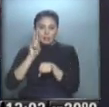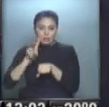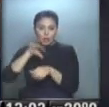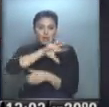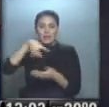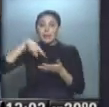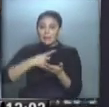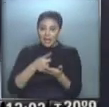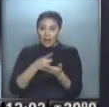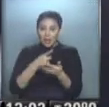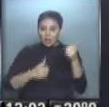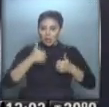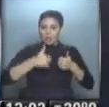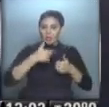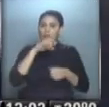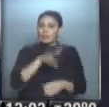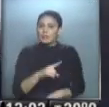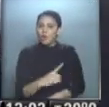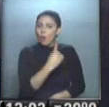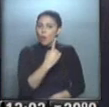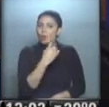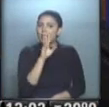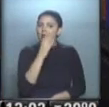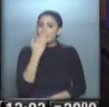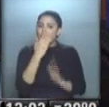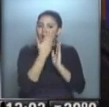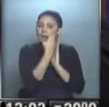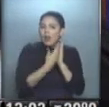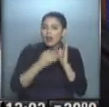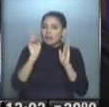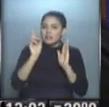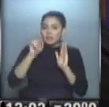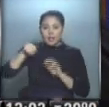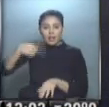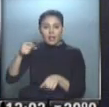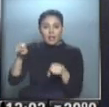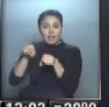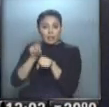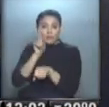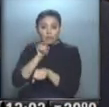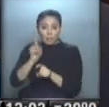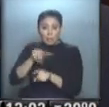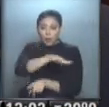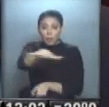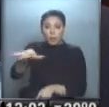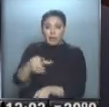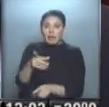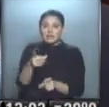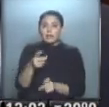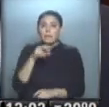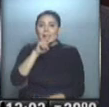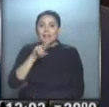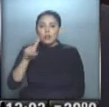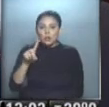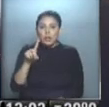Buenos Aires, utiliza una sola licencia. Cablevisión, para la misma área, utiliza